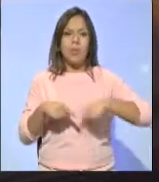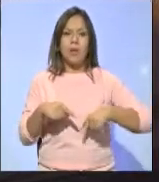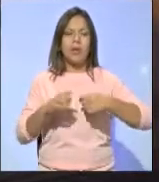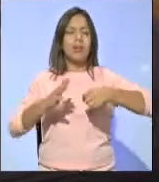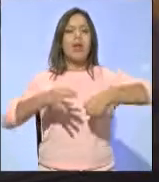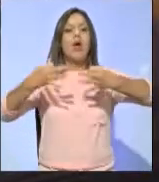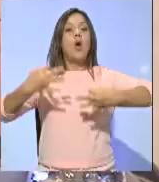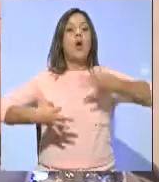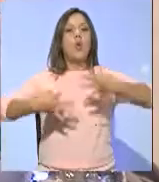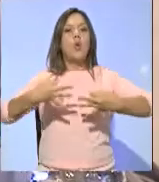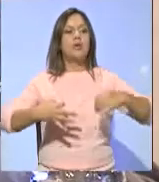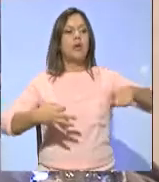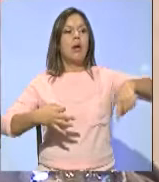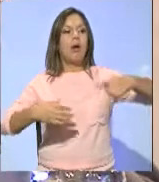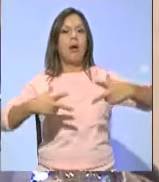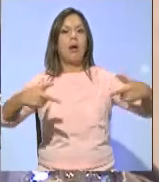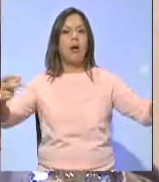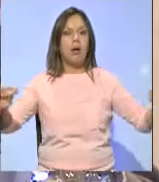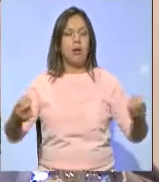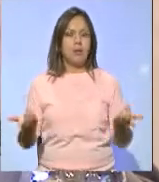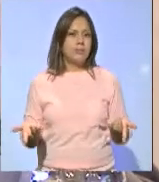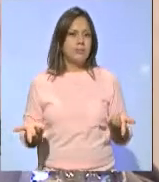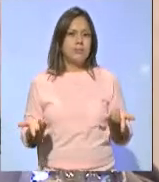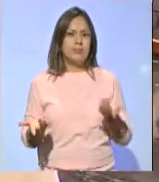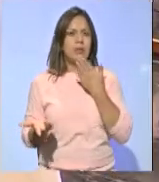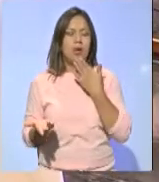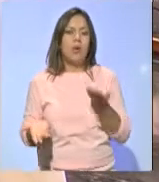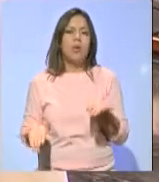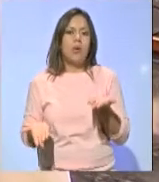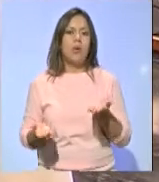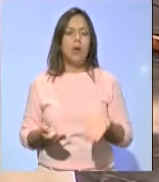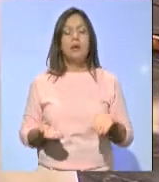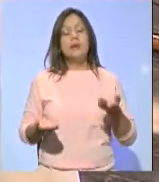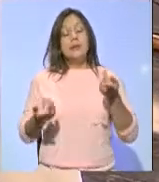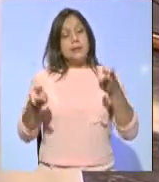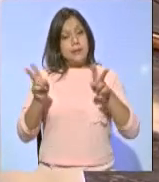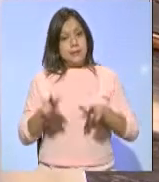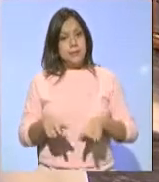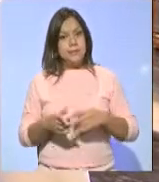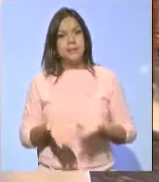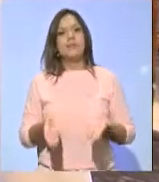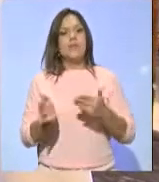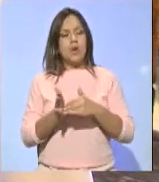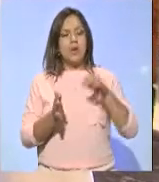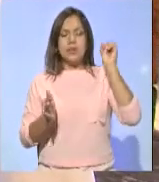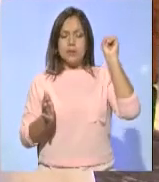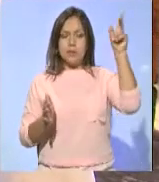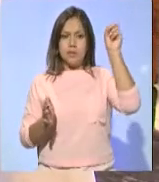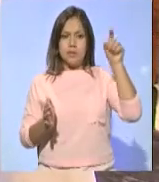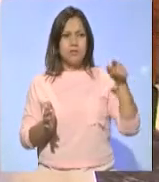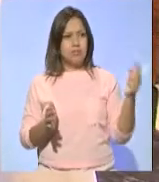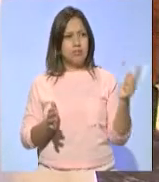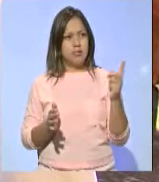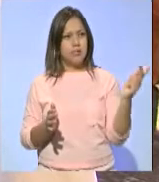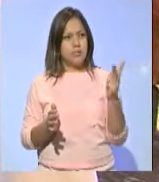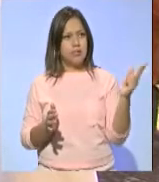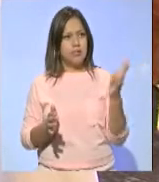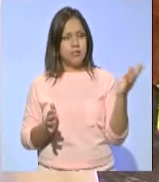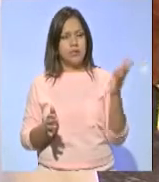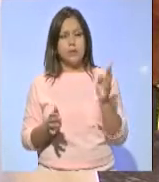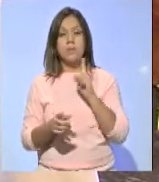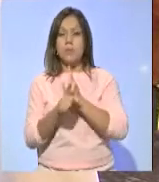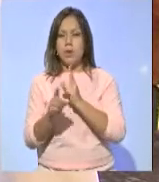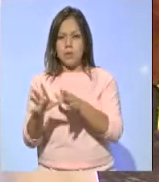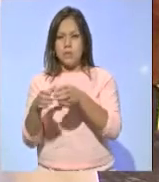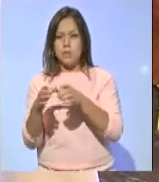juicio en ausencia. Eso no es un tema que viola derechos. Este criterio ha sido reiterativo durante las comparecencias. Para ello, la comisión